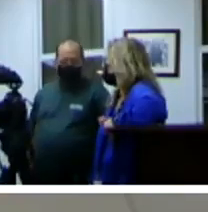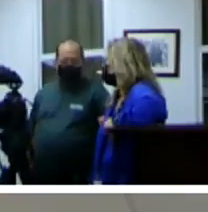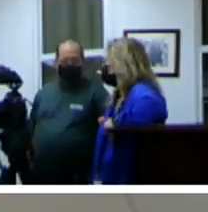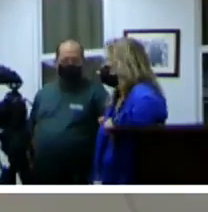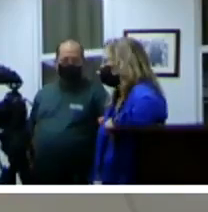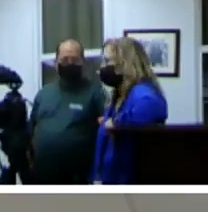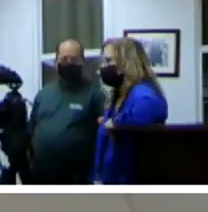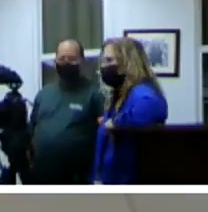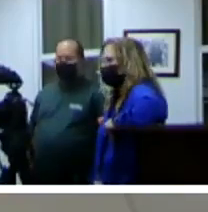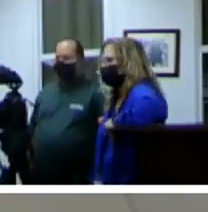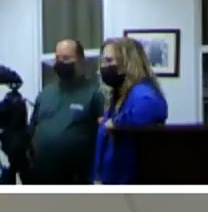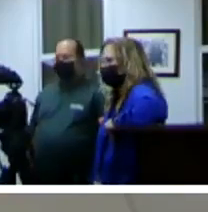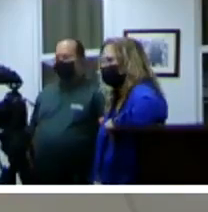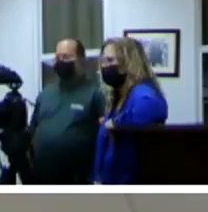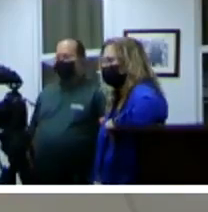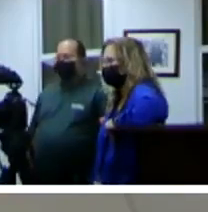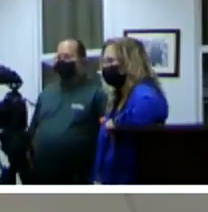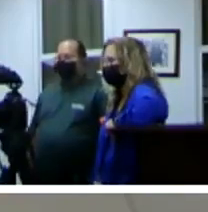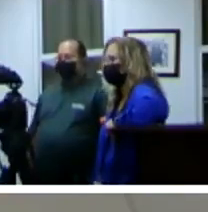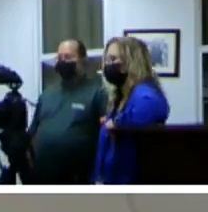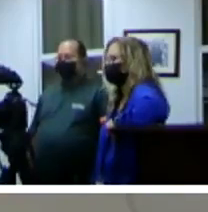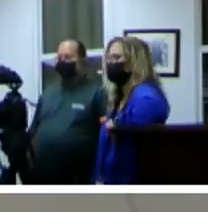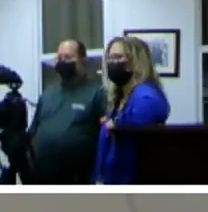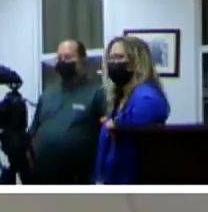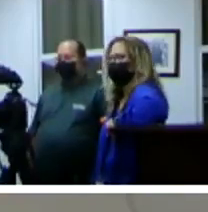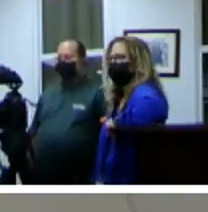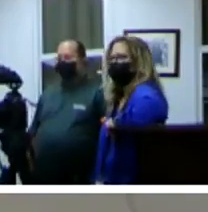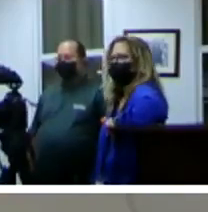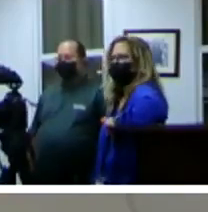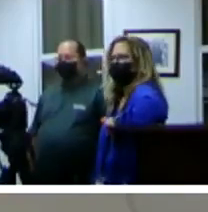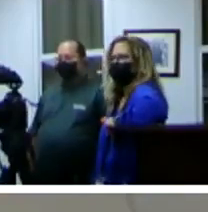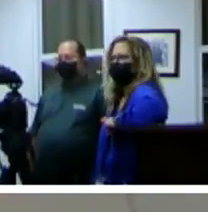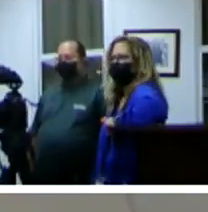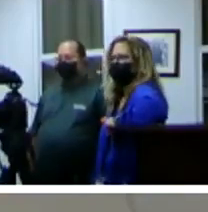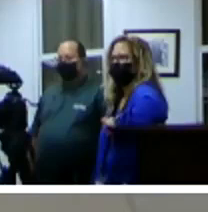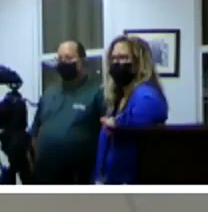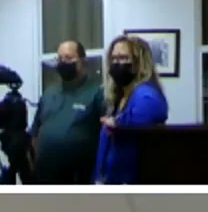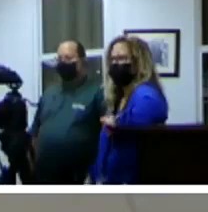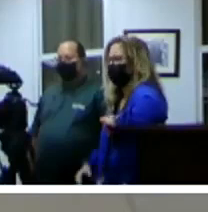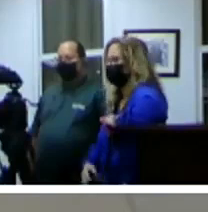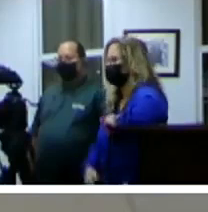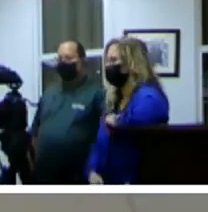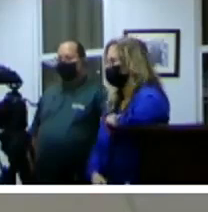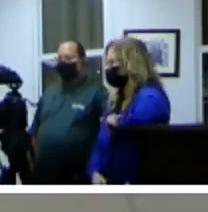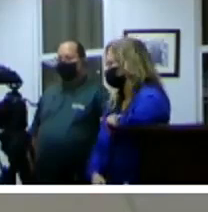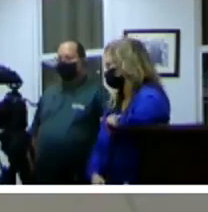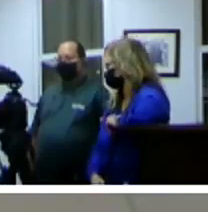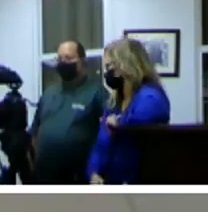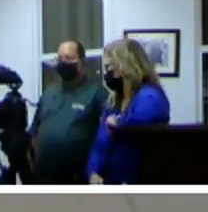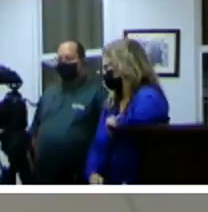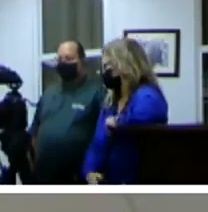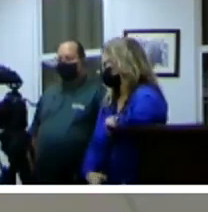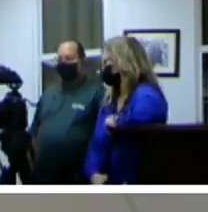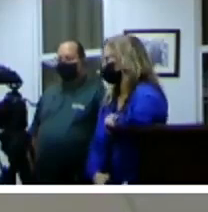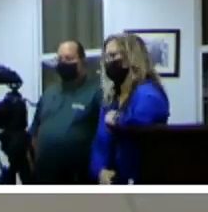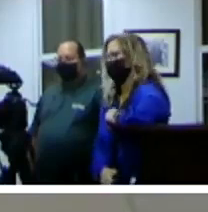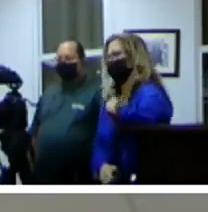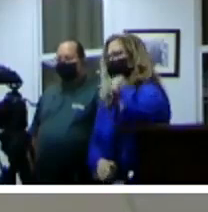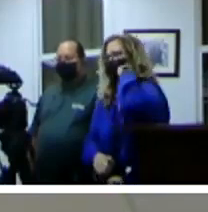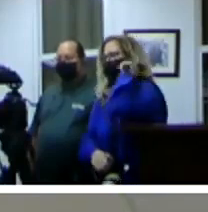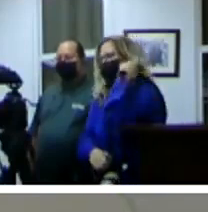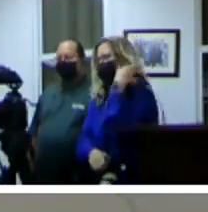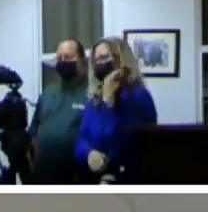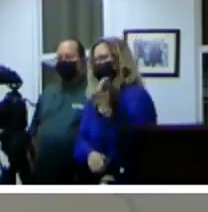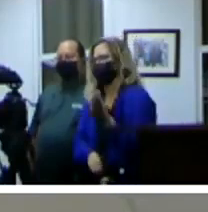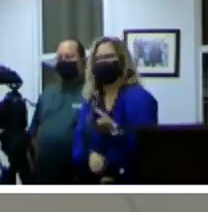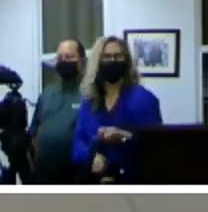porque para automático. Automático. Porque si eso no sucede, se van a seguir saliendo unidades de servicio por baja frecuencia.